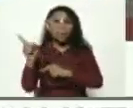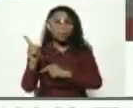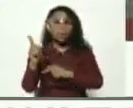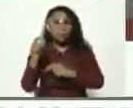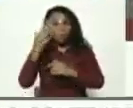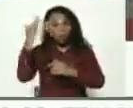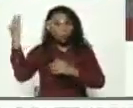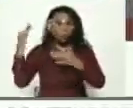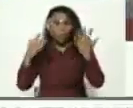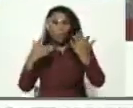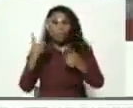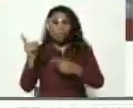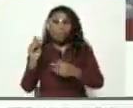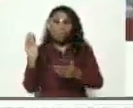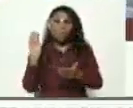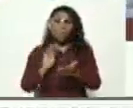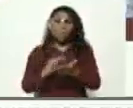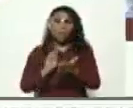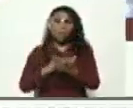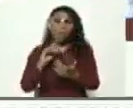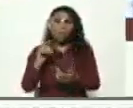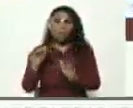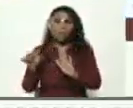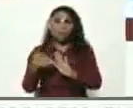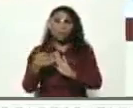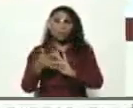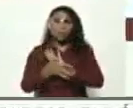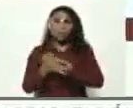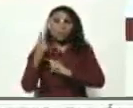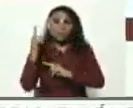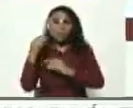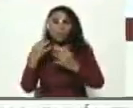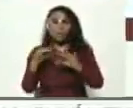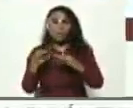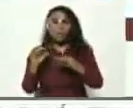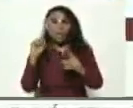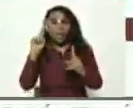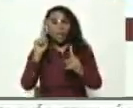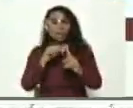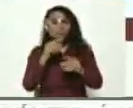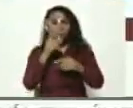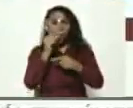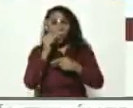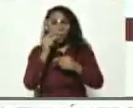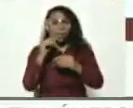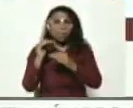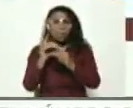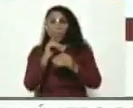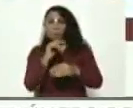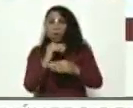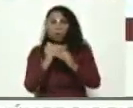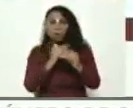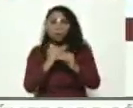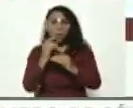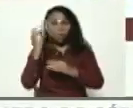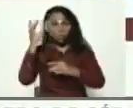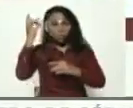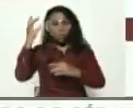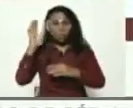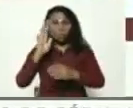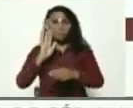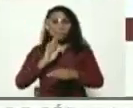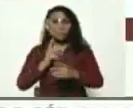un absurdo suponer lo contrario. La naturaleza hace a los hombres desiguales en genio,